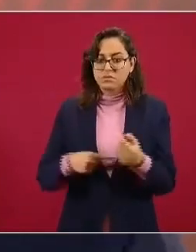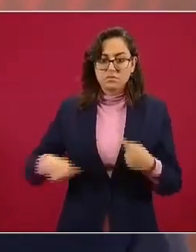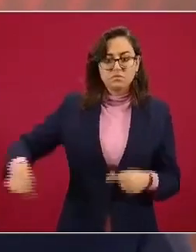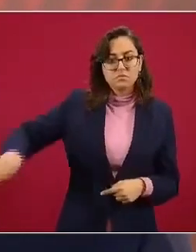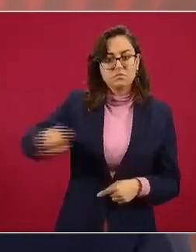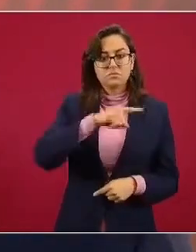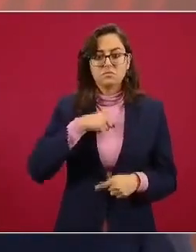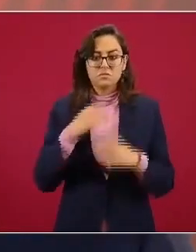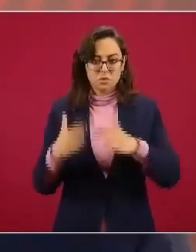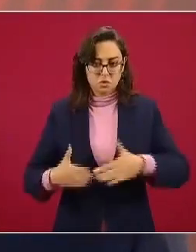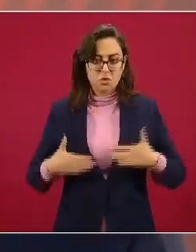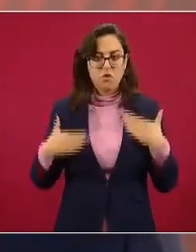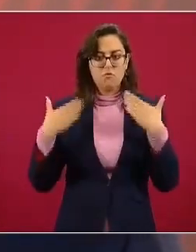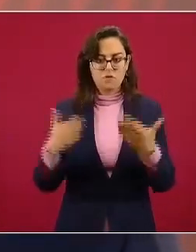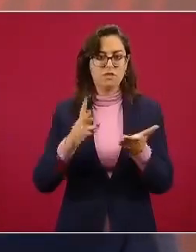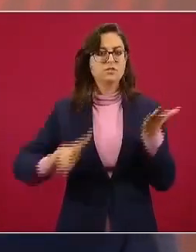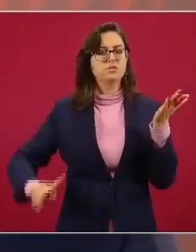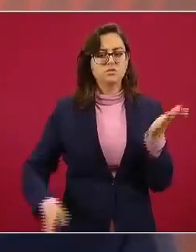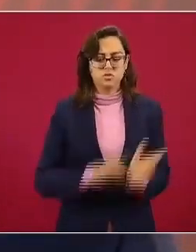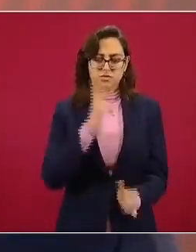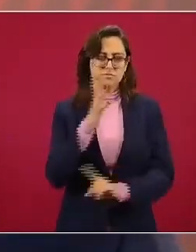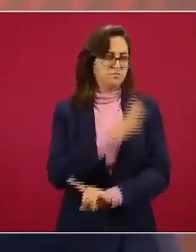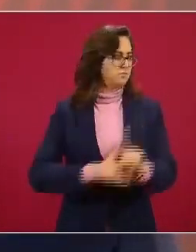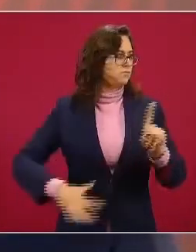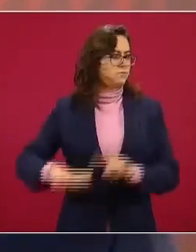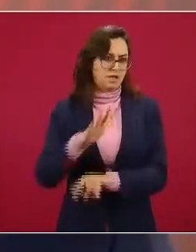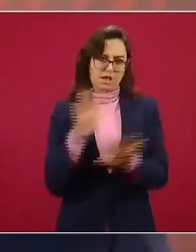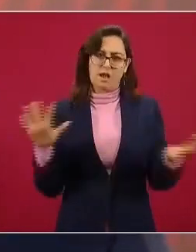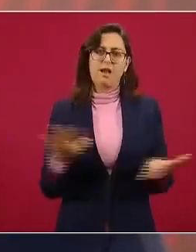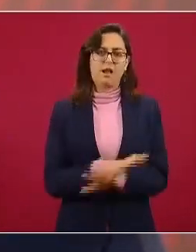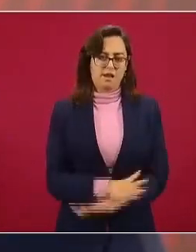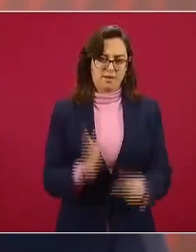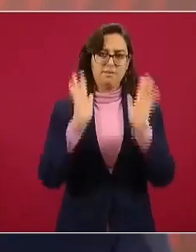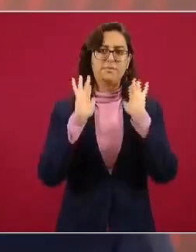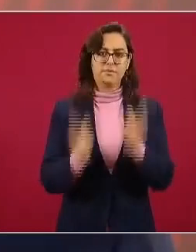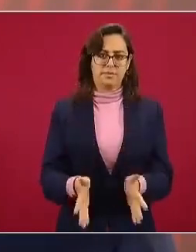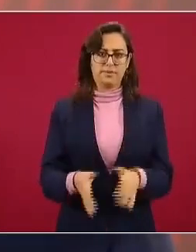nosotros. Ya cambió esto. Es otro